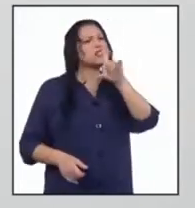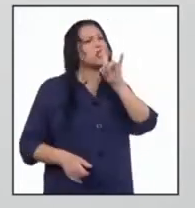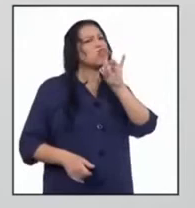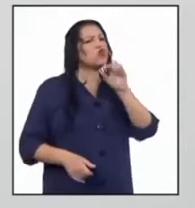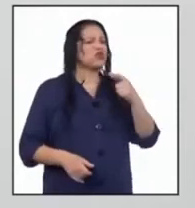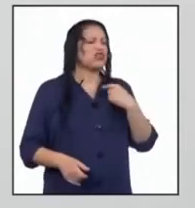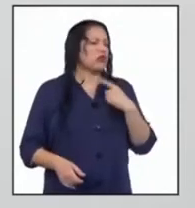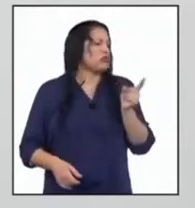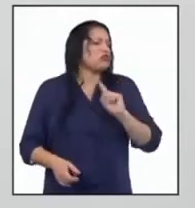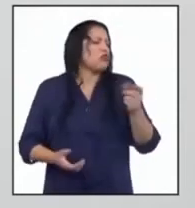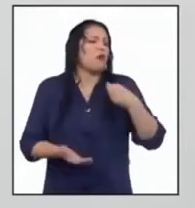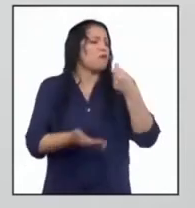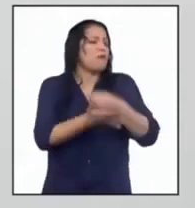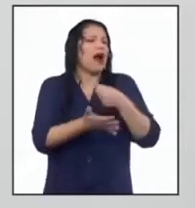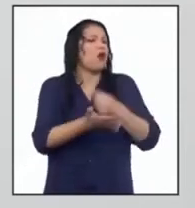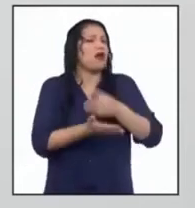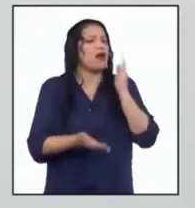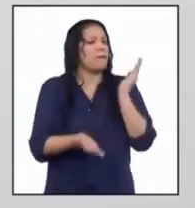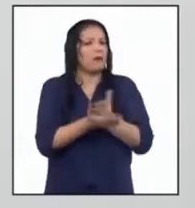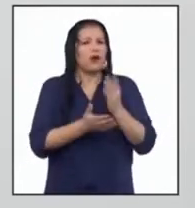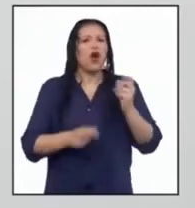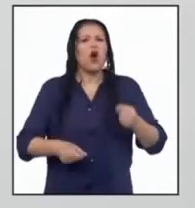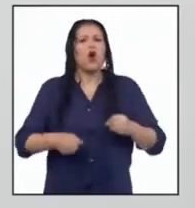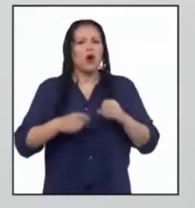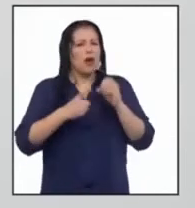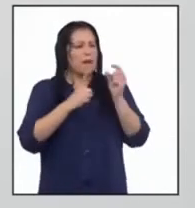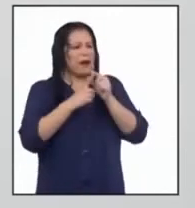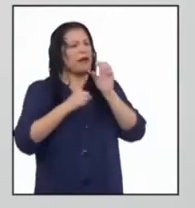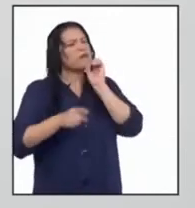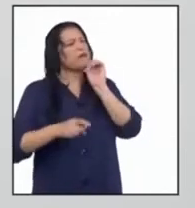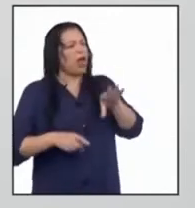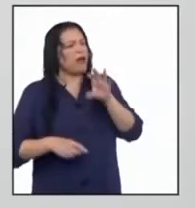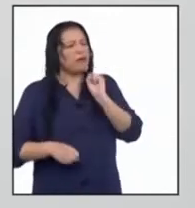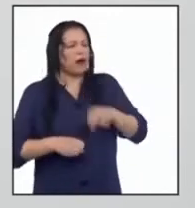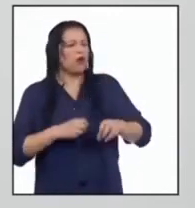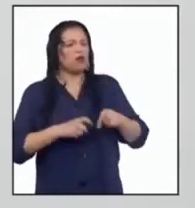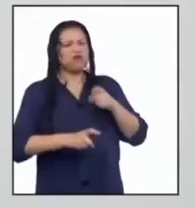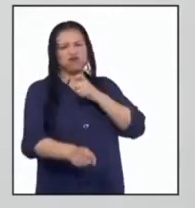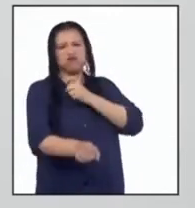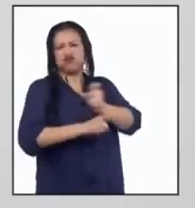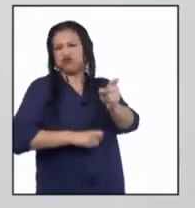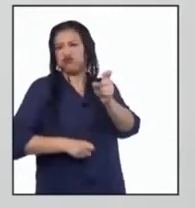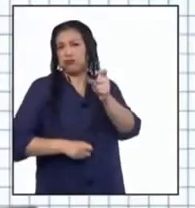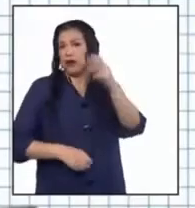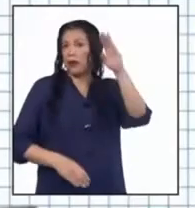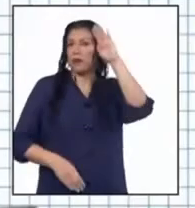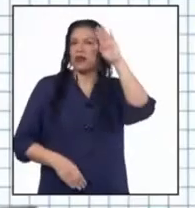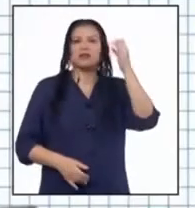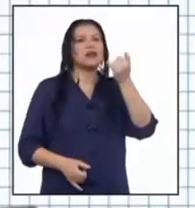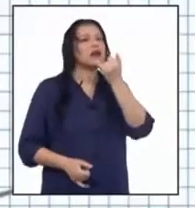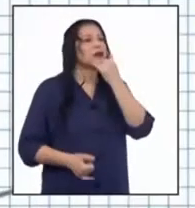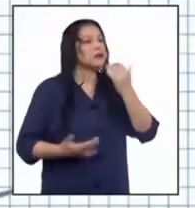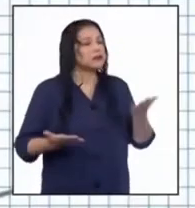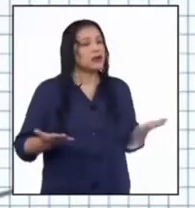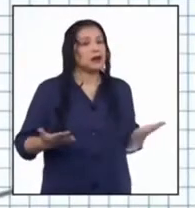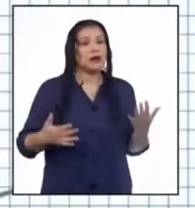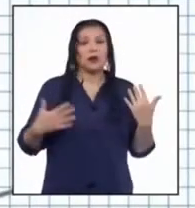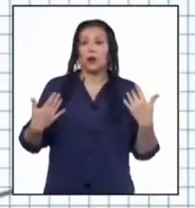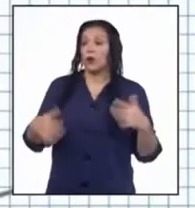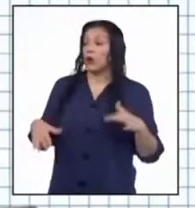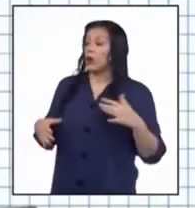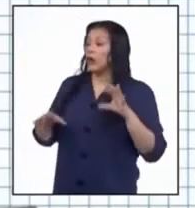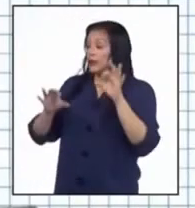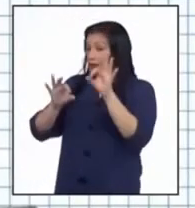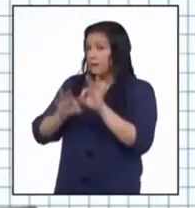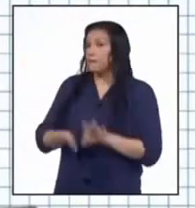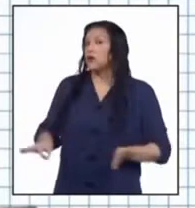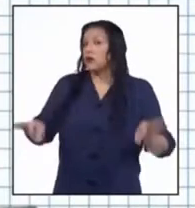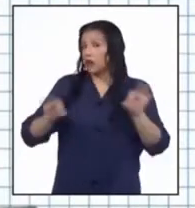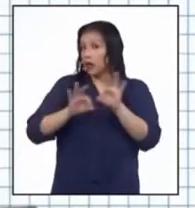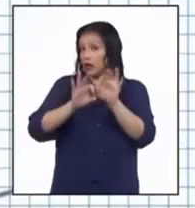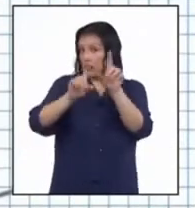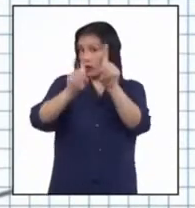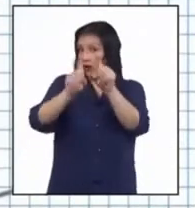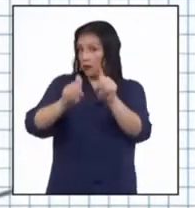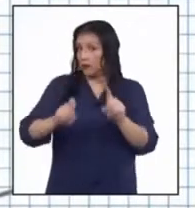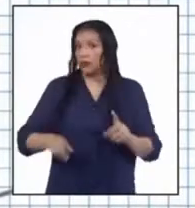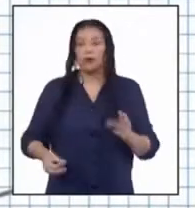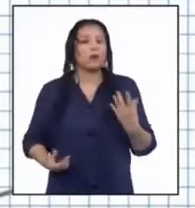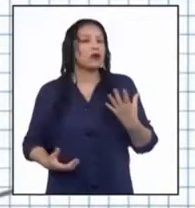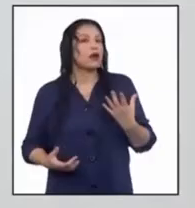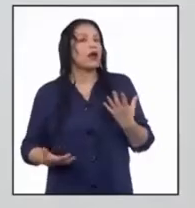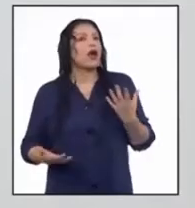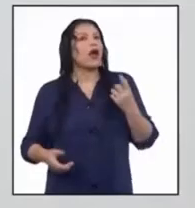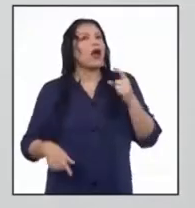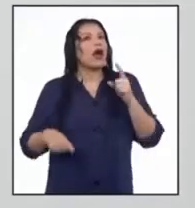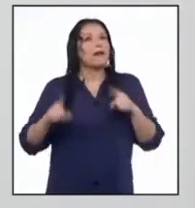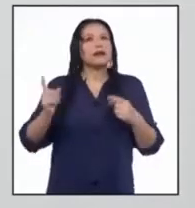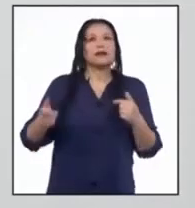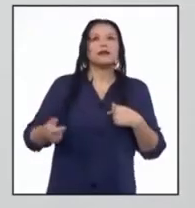a pagar la multa, insultaba y se ponía agresivo con la policía? Es importante esta pregunta porque una